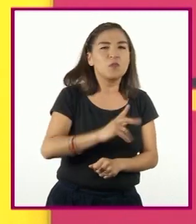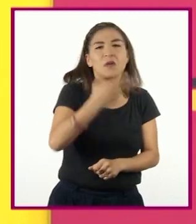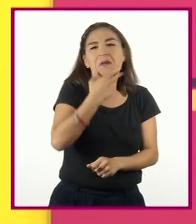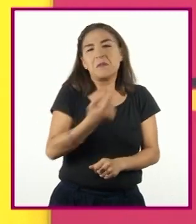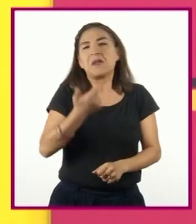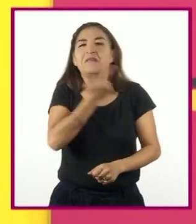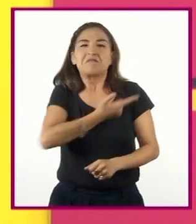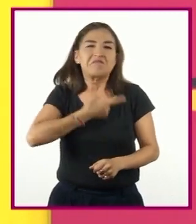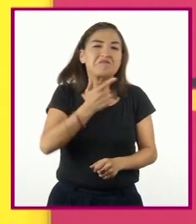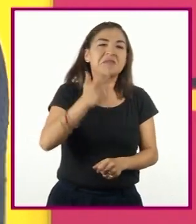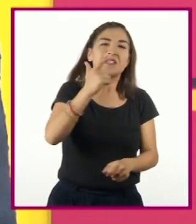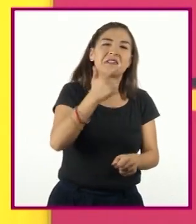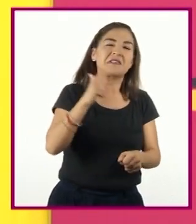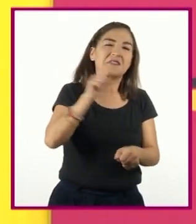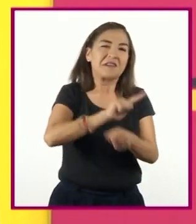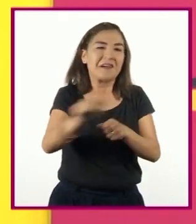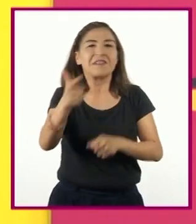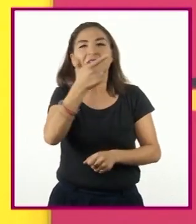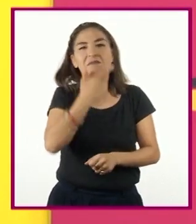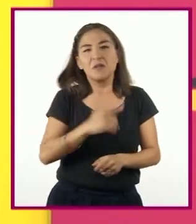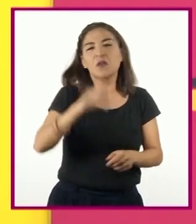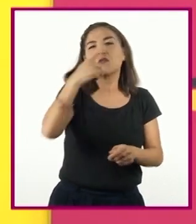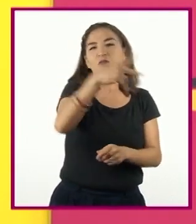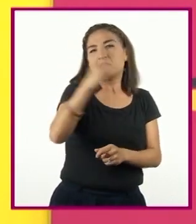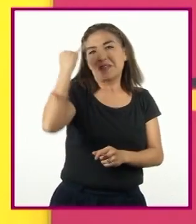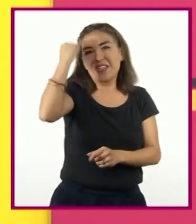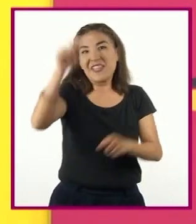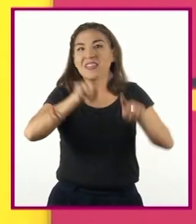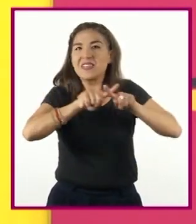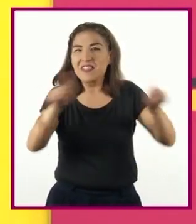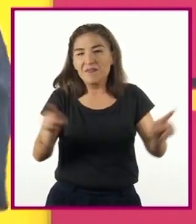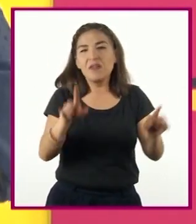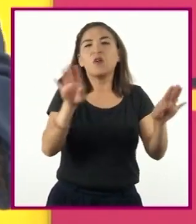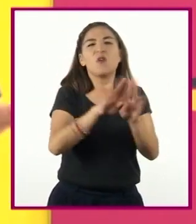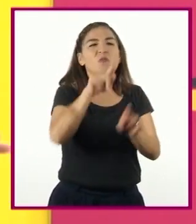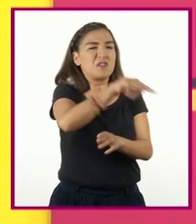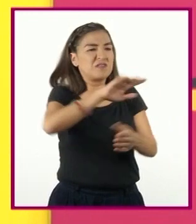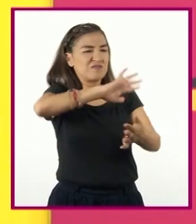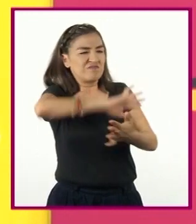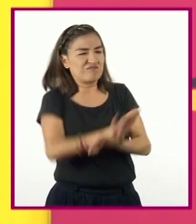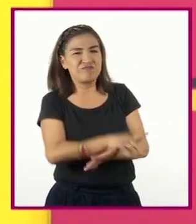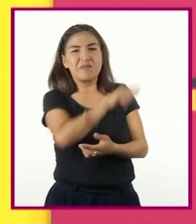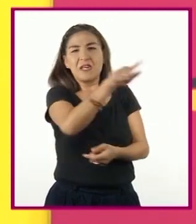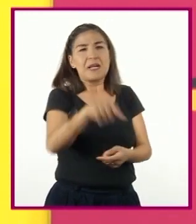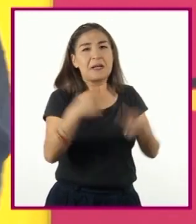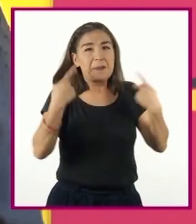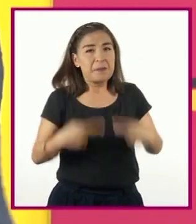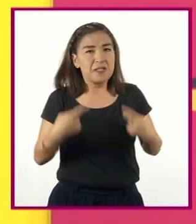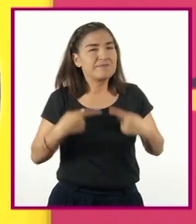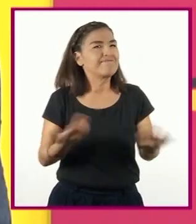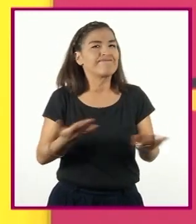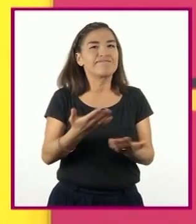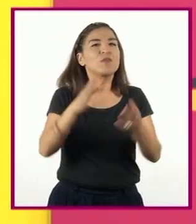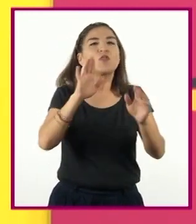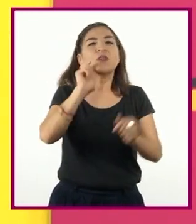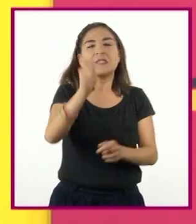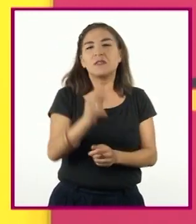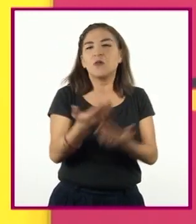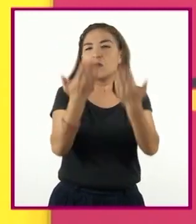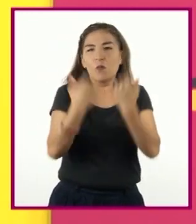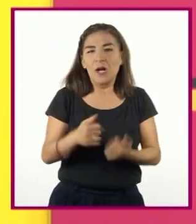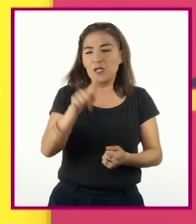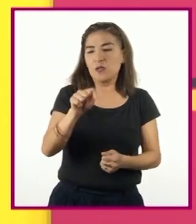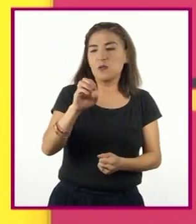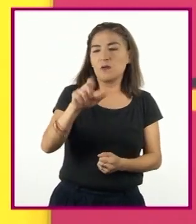creencias religiosas o ideología. Marginar a las personas por la razón que sea es no ser tolerante, no respetar